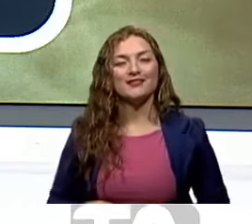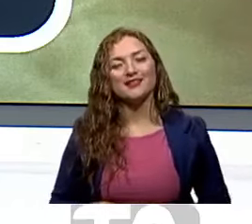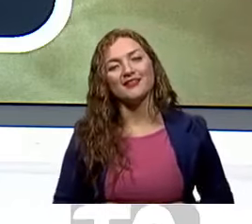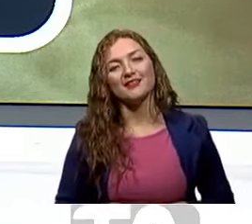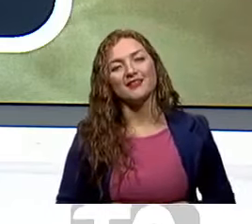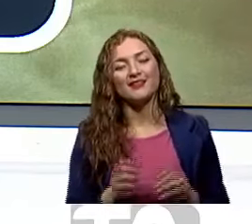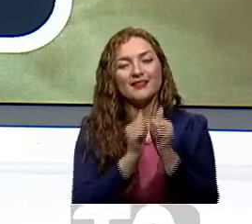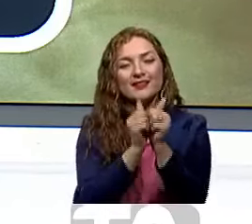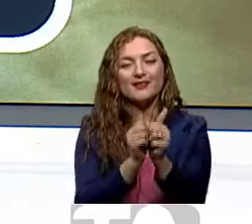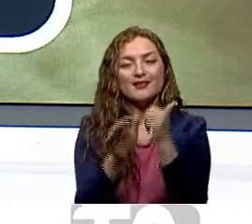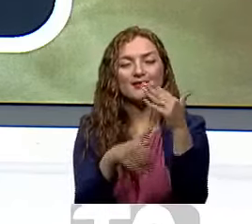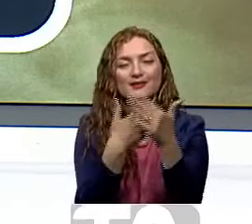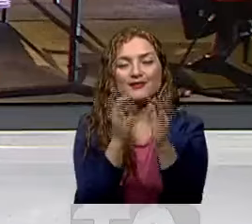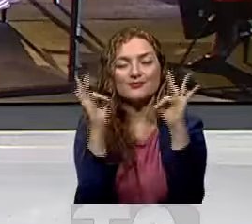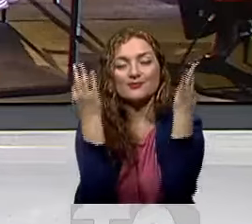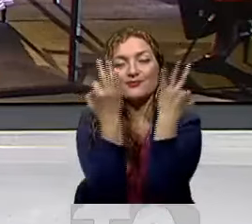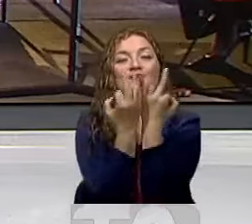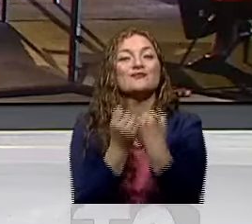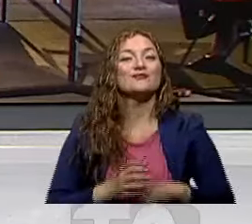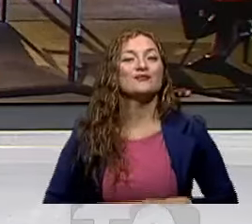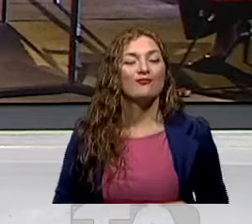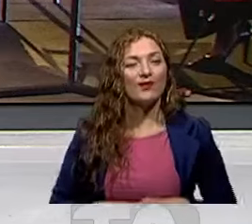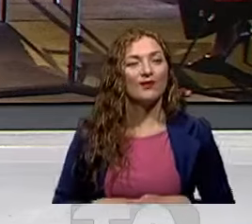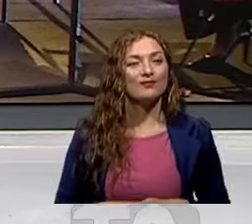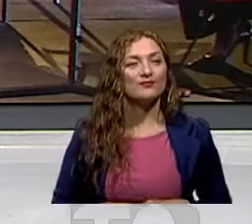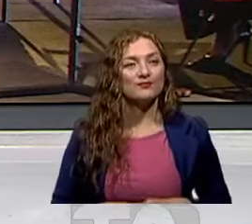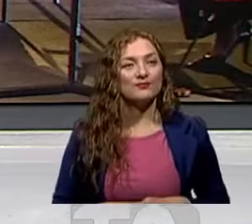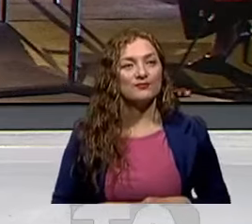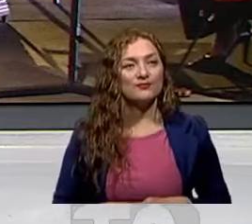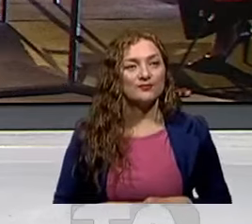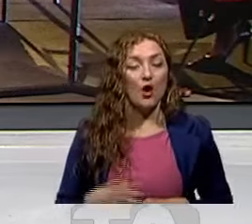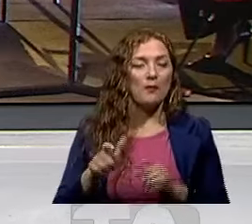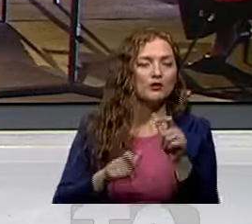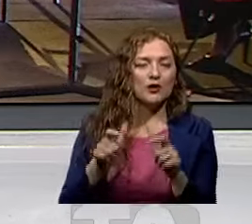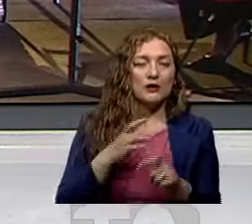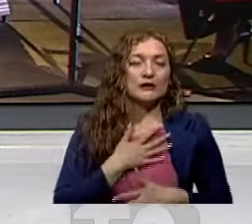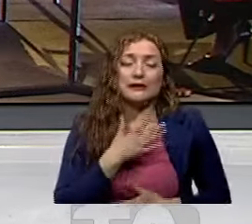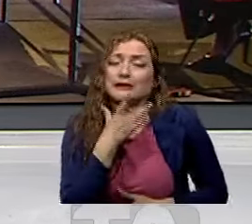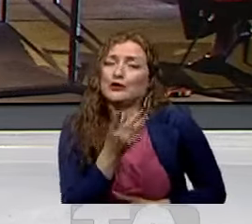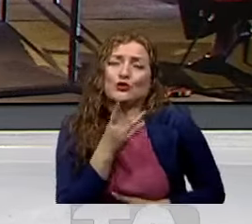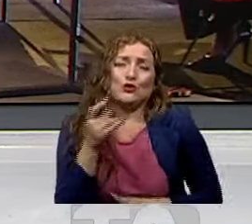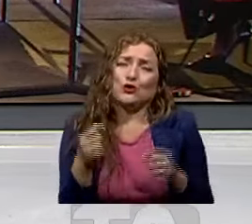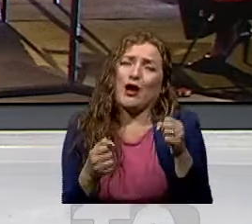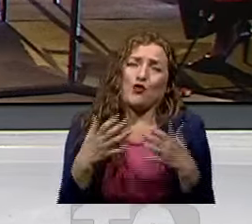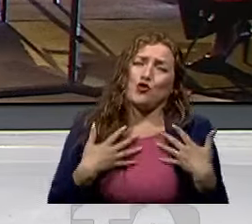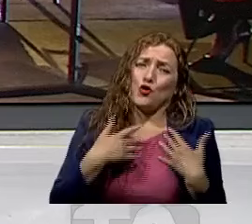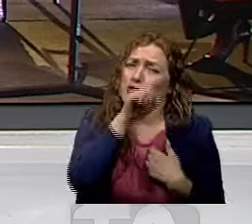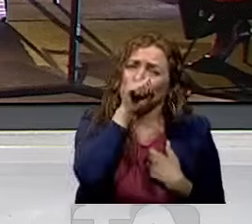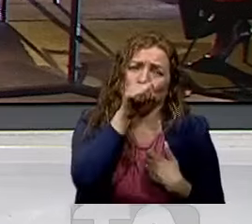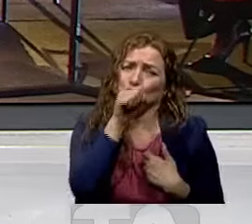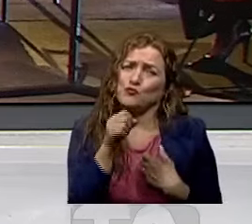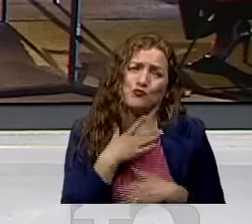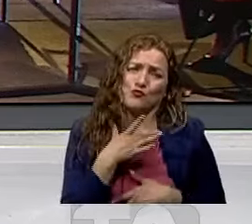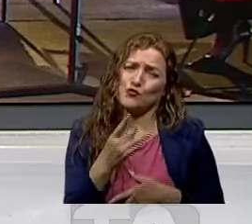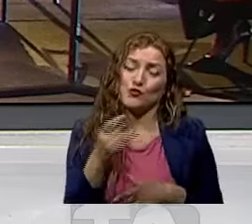$15 para acompañarlos con toda la familia. Por otro lado, para los fanáticos de los autos, mano arriba, aquí todos dicen yo soy fanático de los autos.